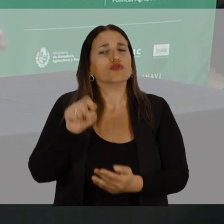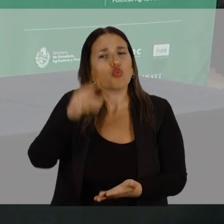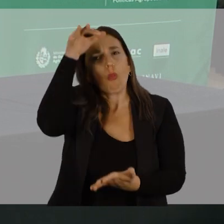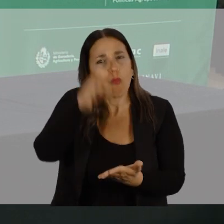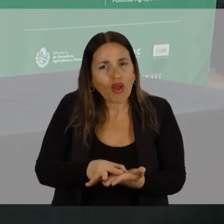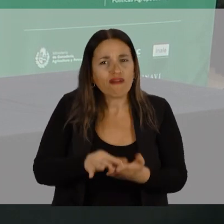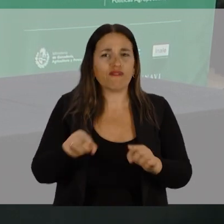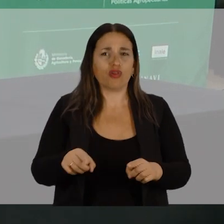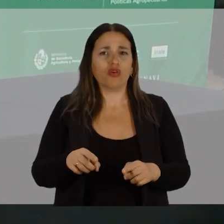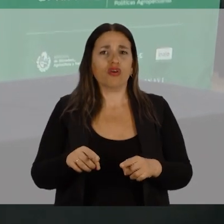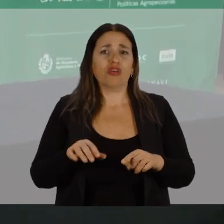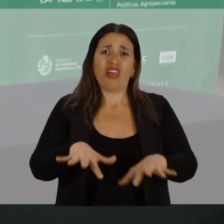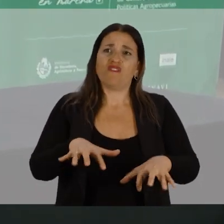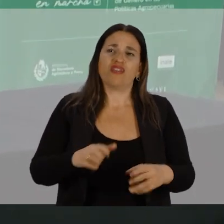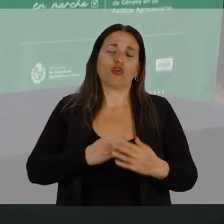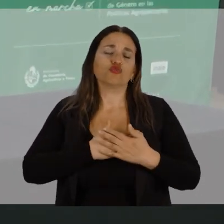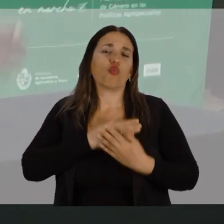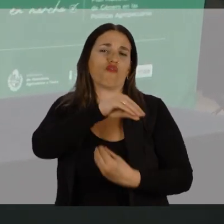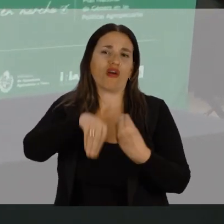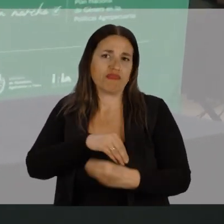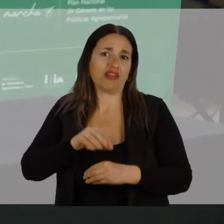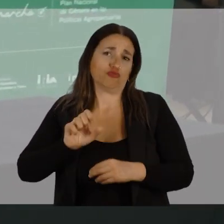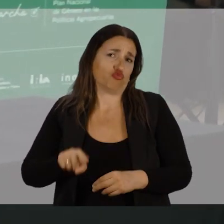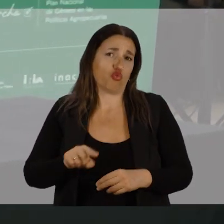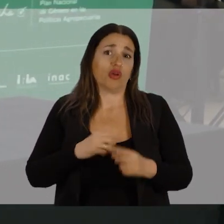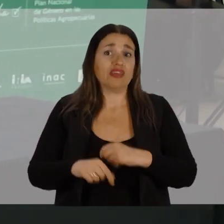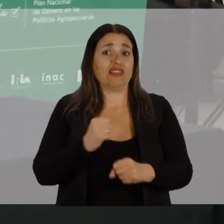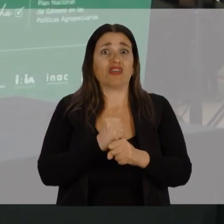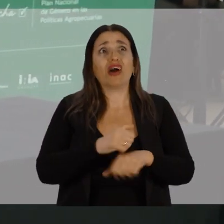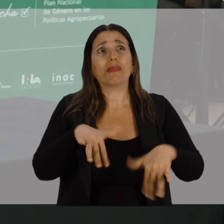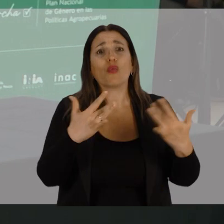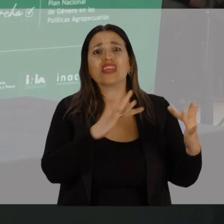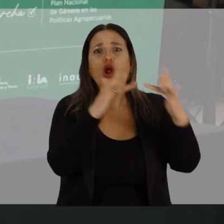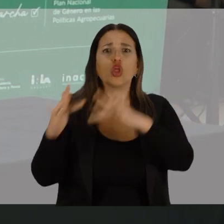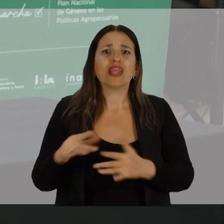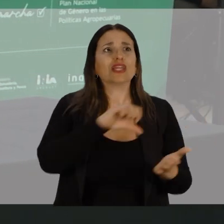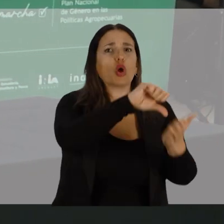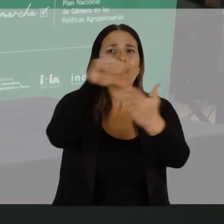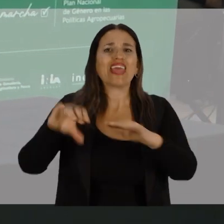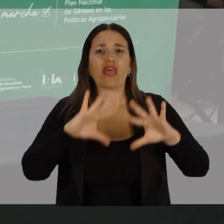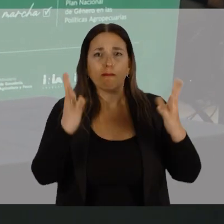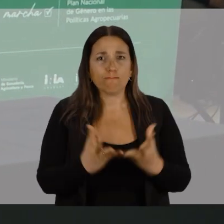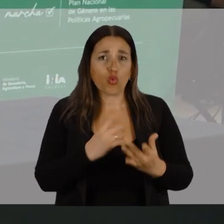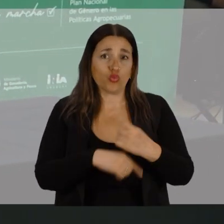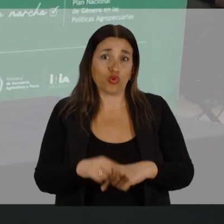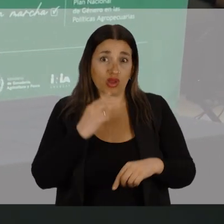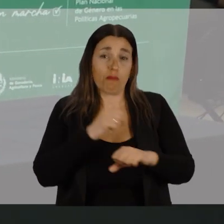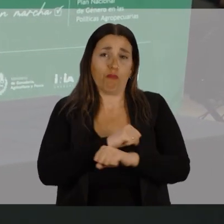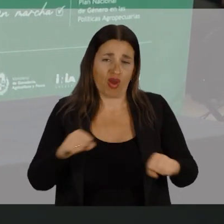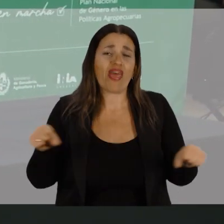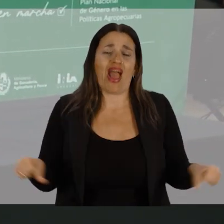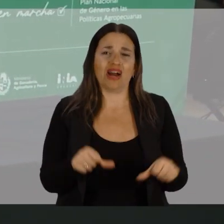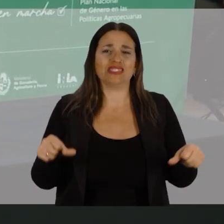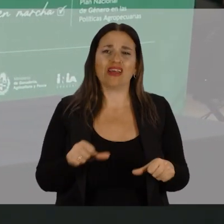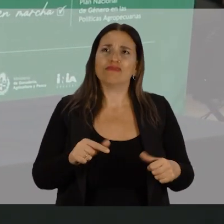de estudiar en Sarandí de Navarro, de vivir con sus afectos en Sarandí de Navarro y trabajar para cualquier lugar del mundo, si quiere, de